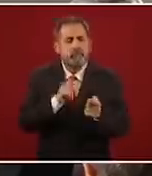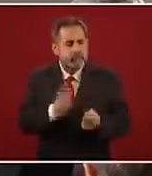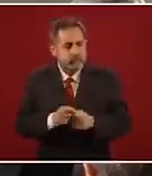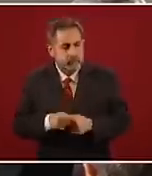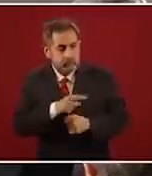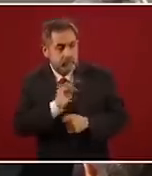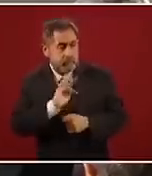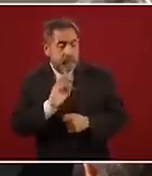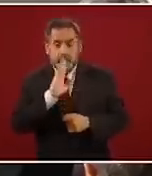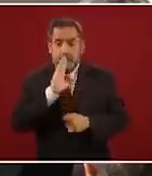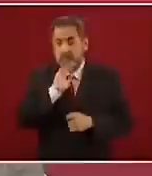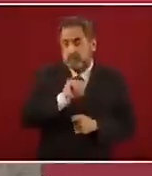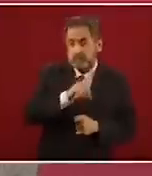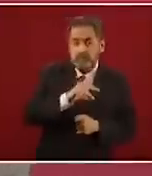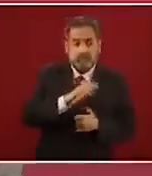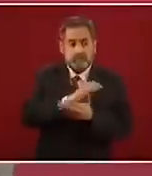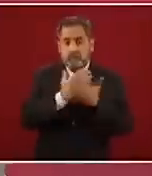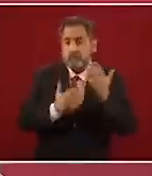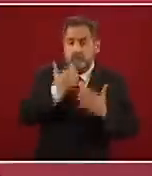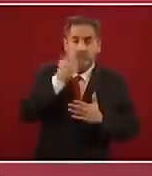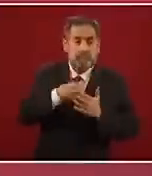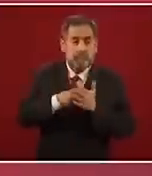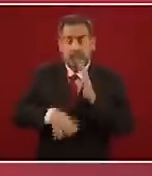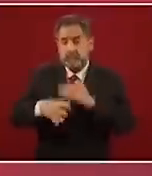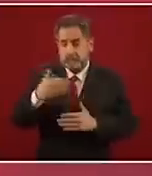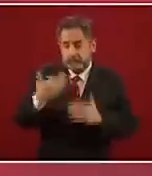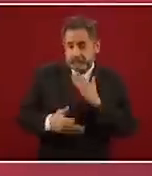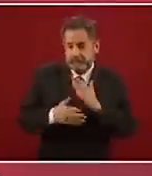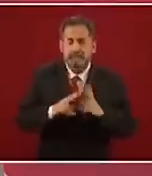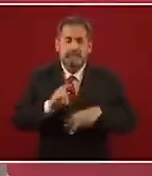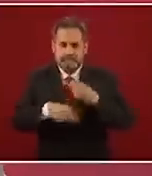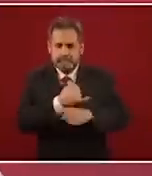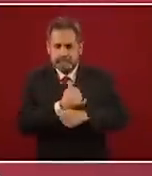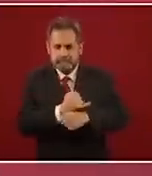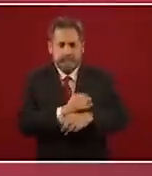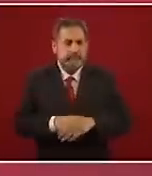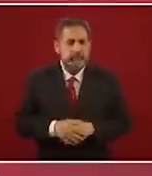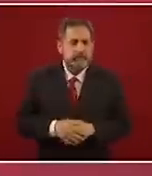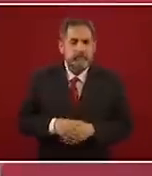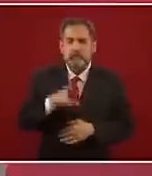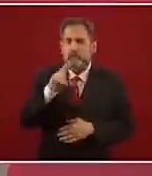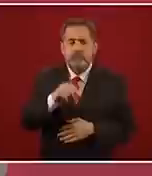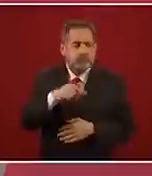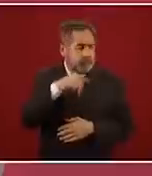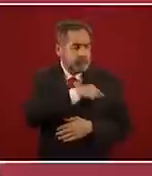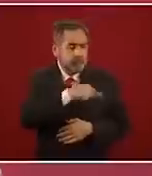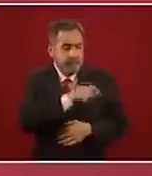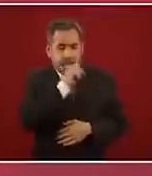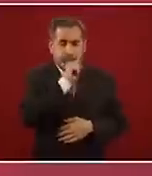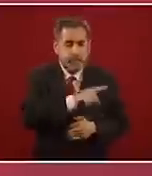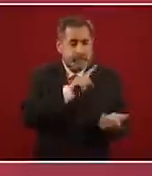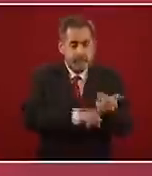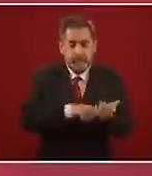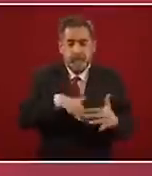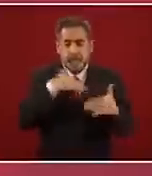mal uso de estos contratos, y eso se investiga. No por sí mismos son